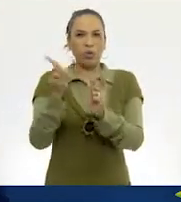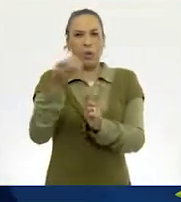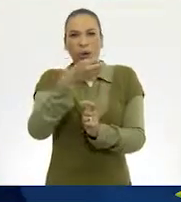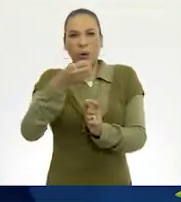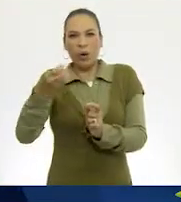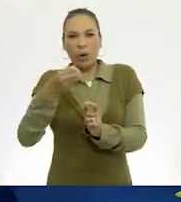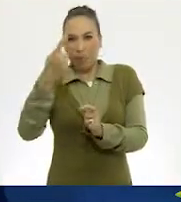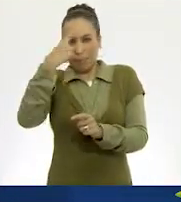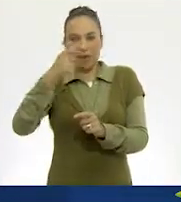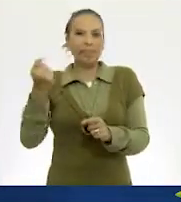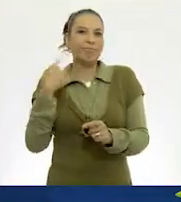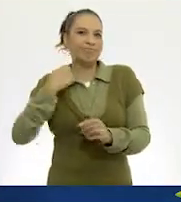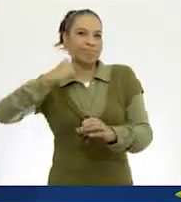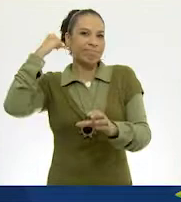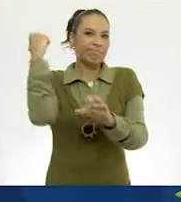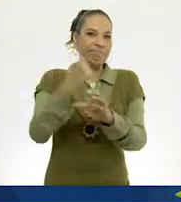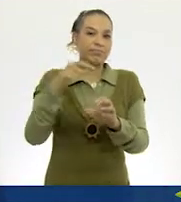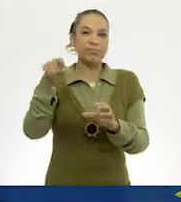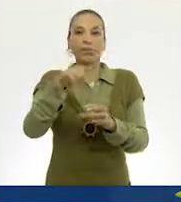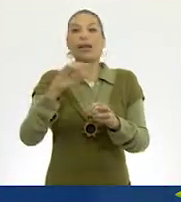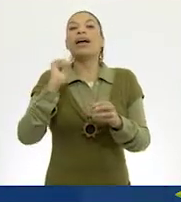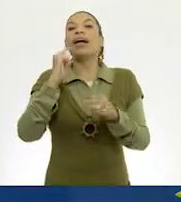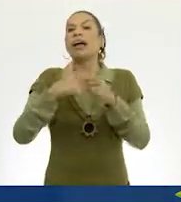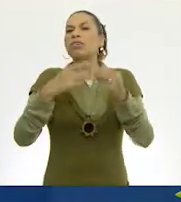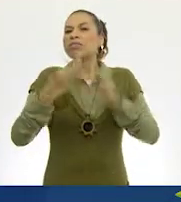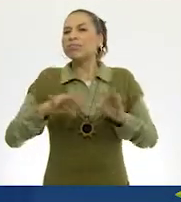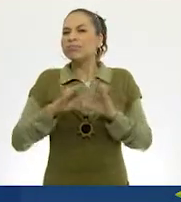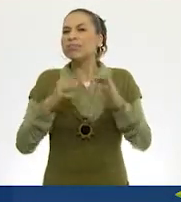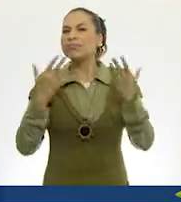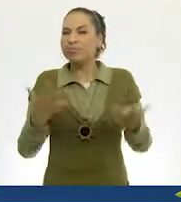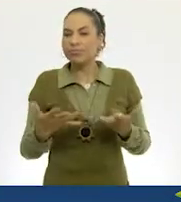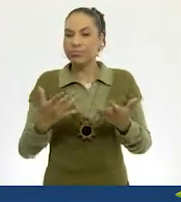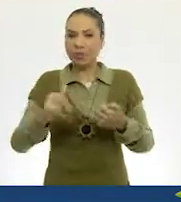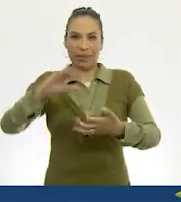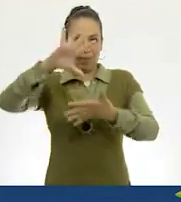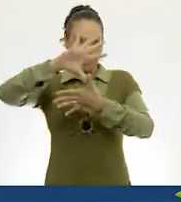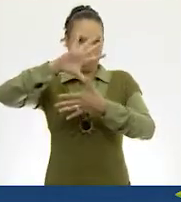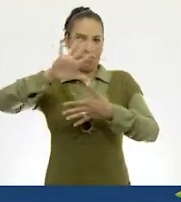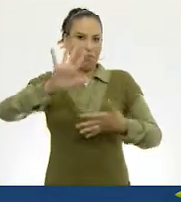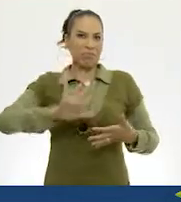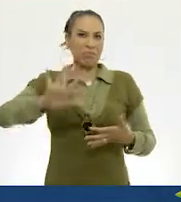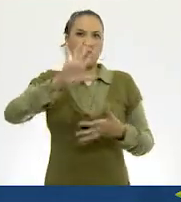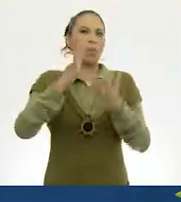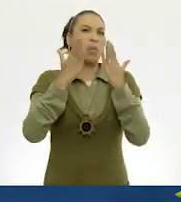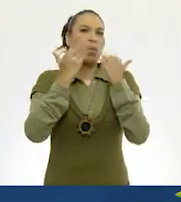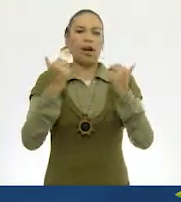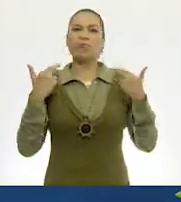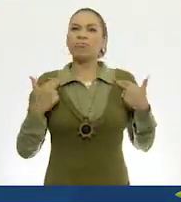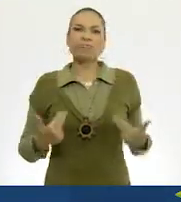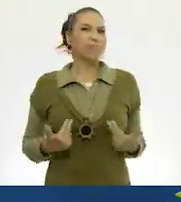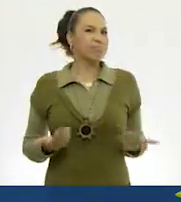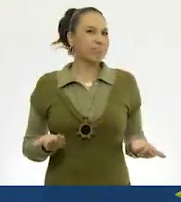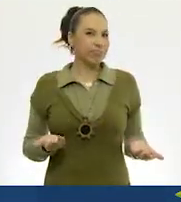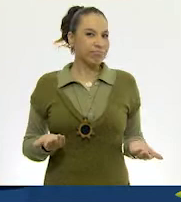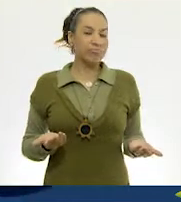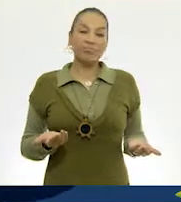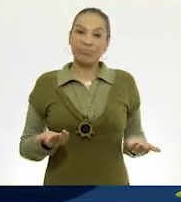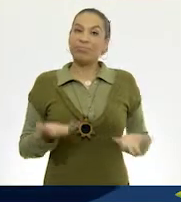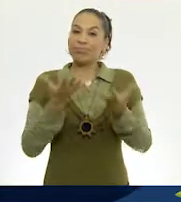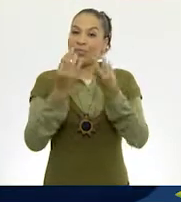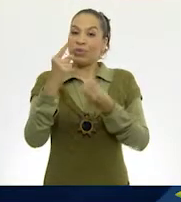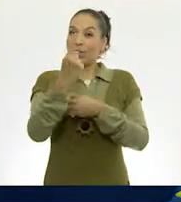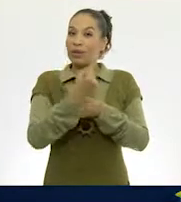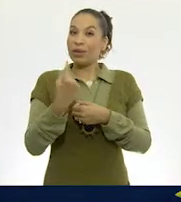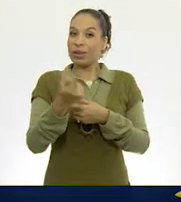para la cacería. Pero hay un segundo factor importante: el continente americano no tenía seres humanos. Entonces muchos de